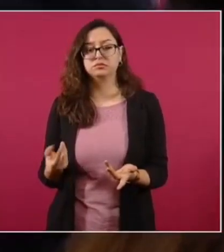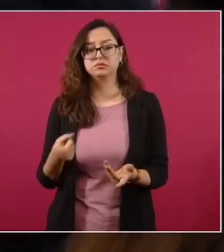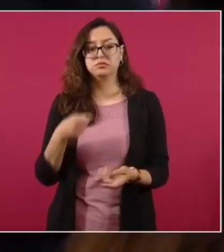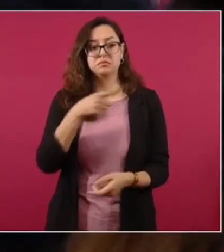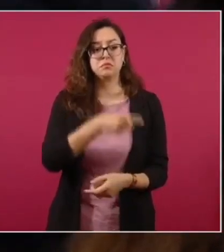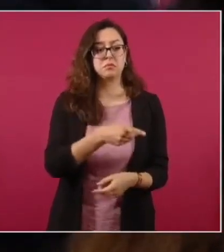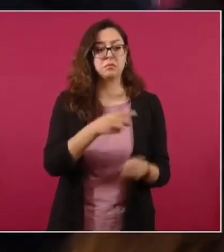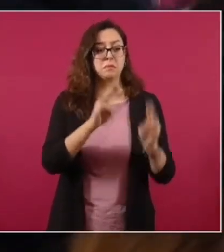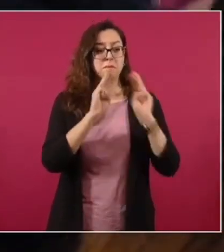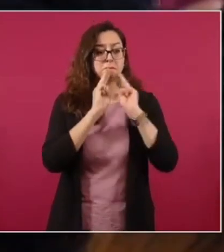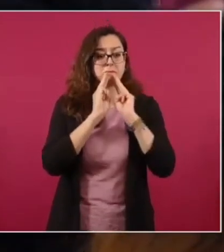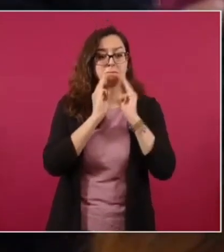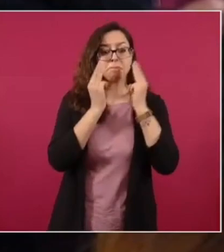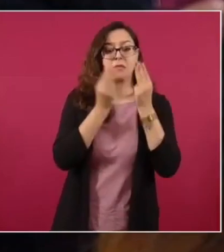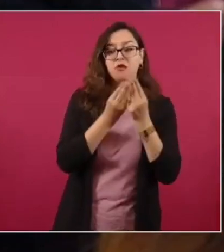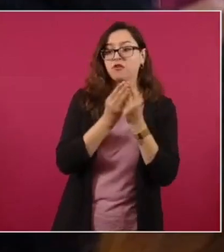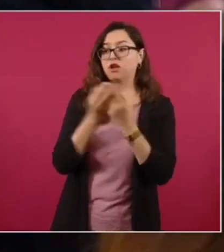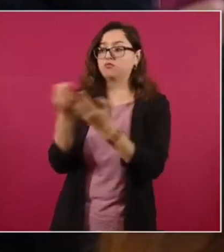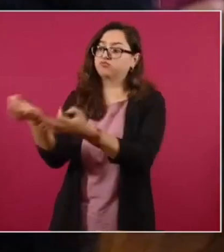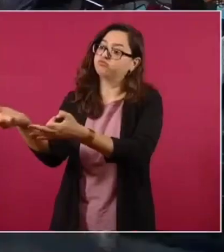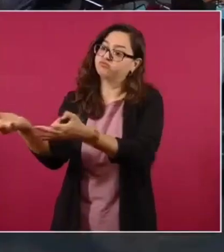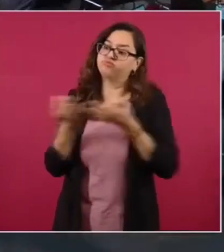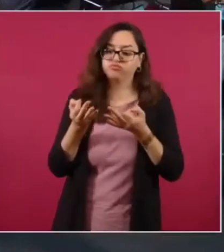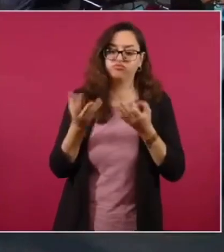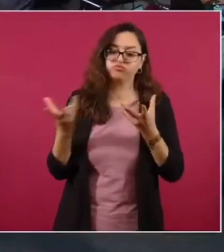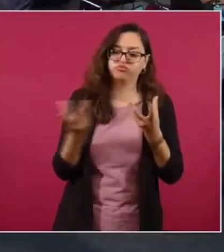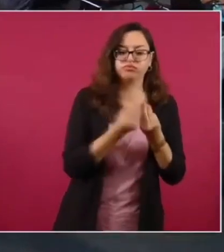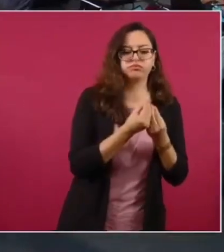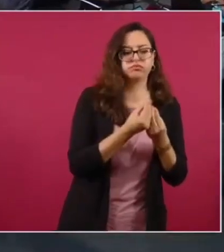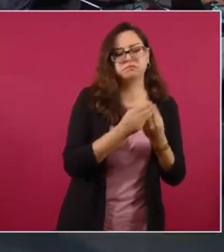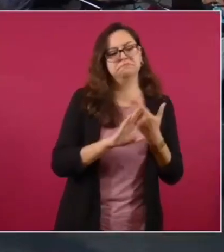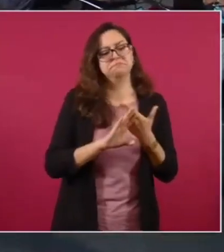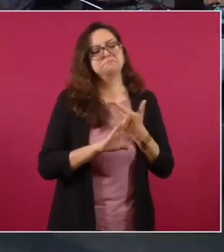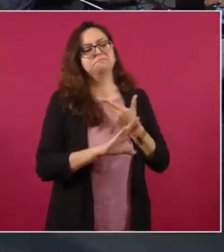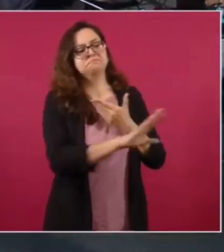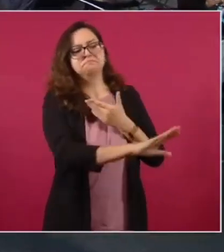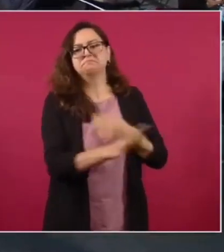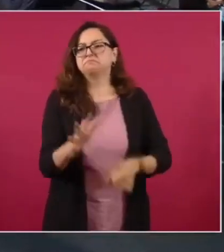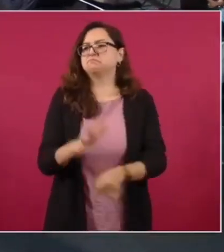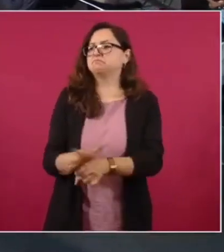que tomar el camino de la delincuencia.